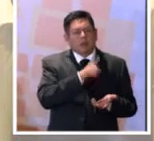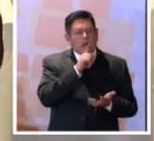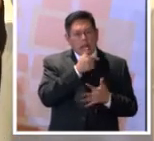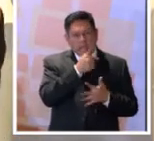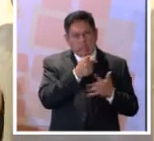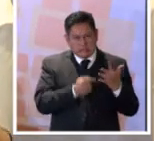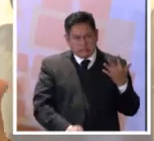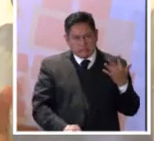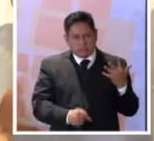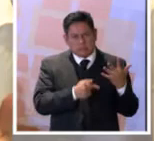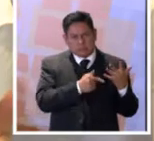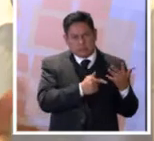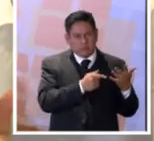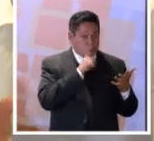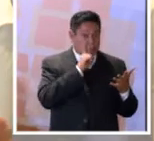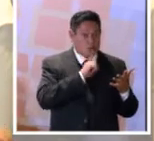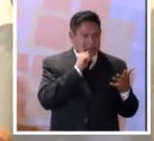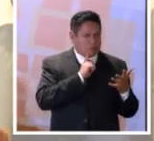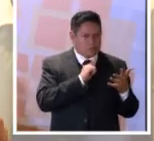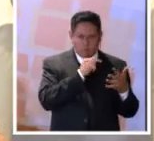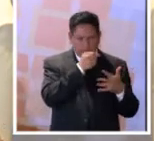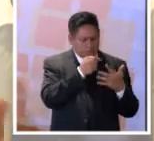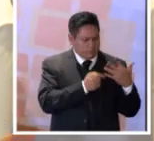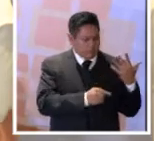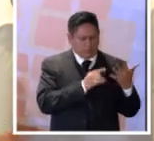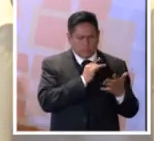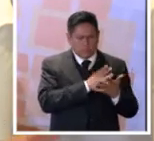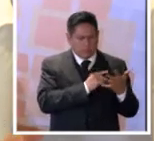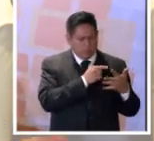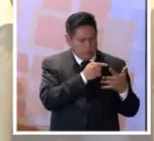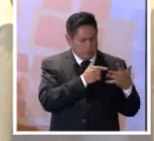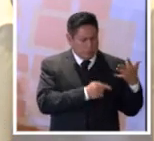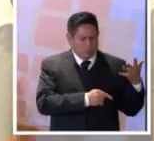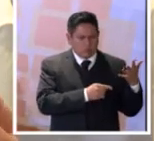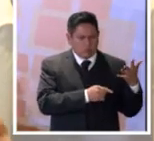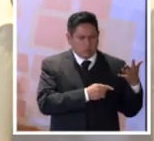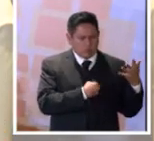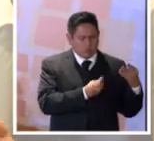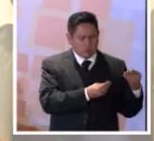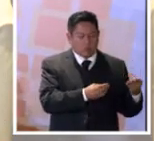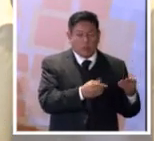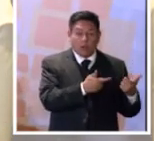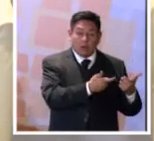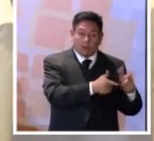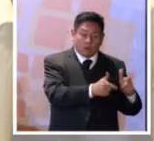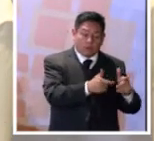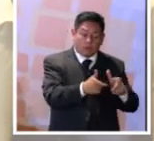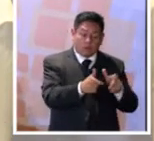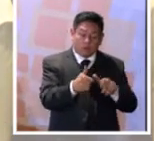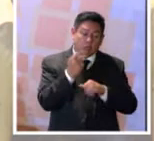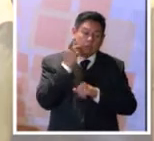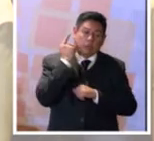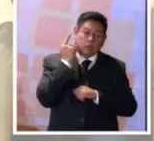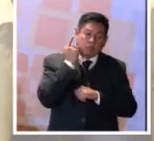lista integrada toda por mujeres. No hubo ningún partido político, nadie de los que